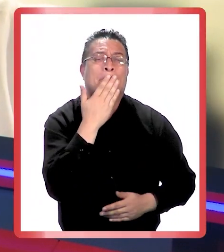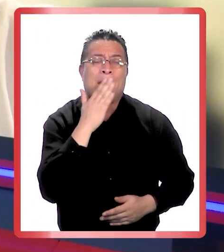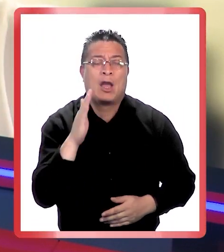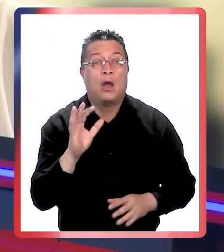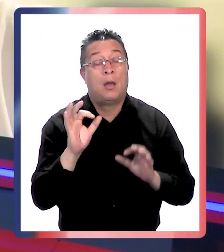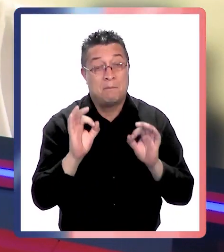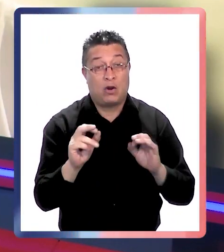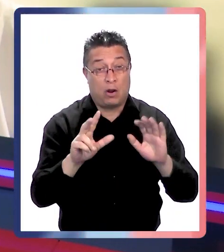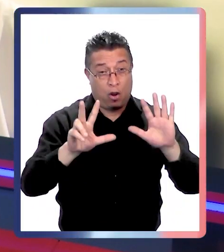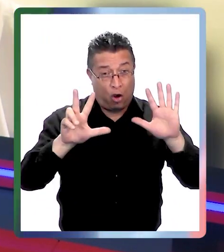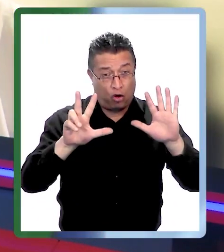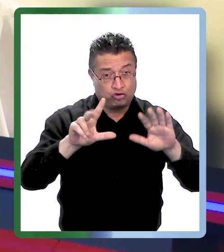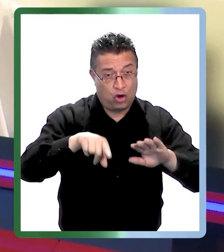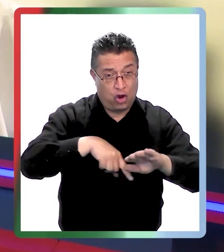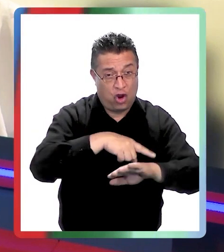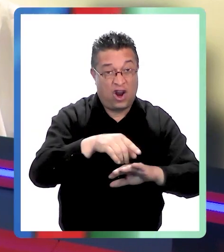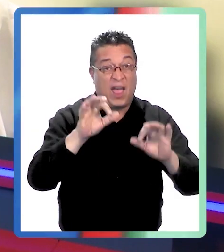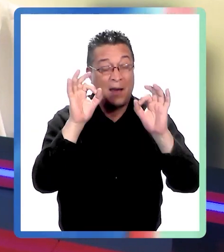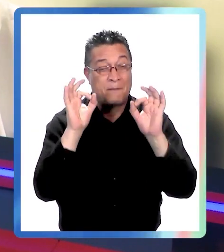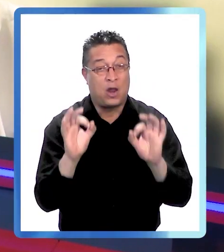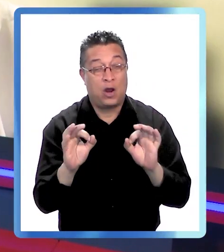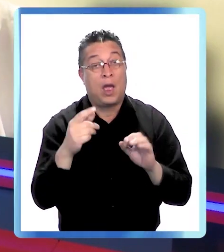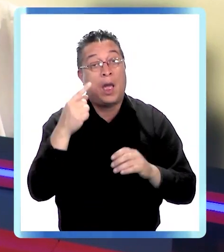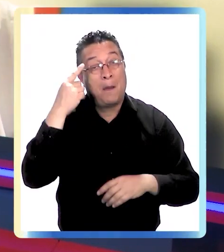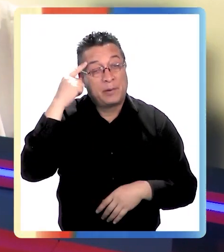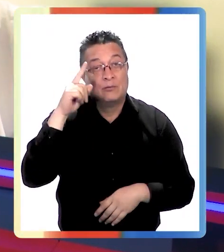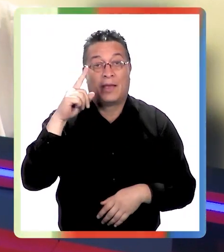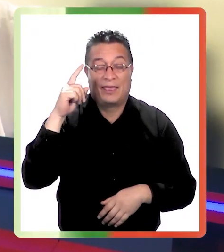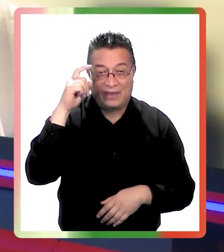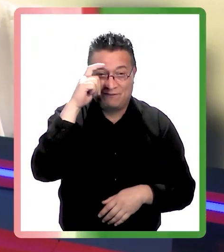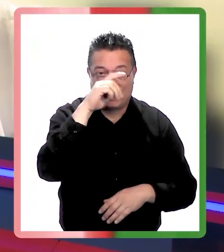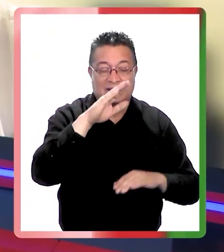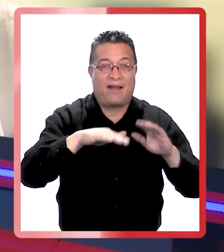que el ideal son 8 horas, pero en la práctica es muy